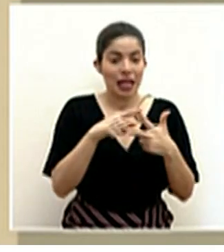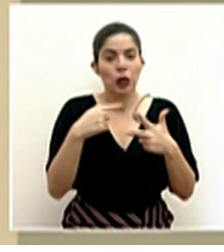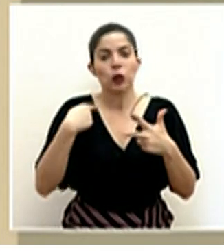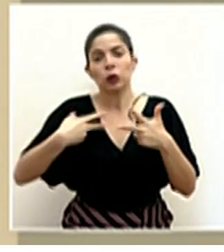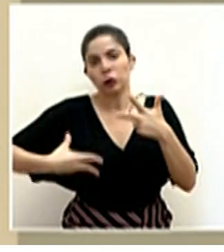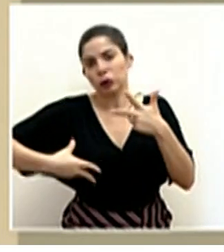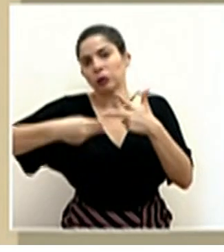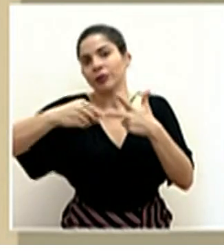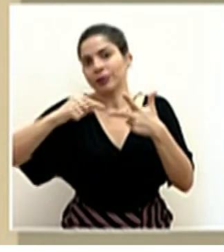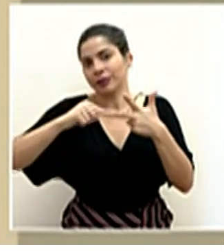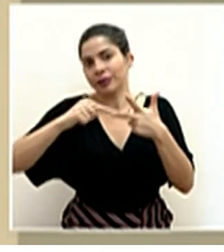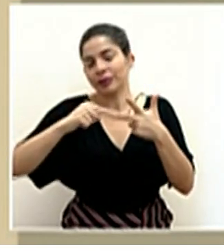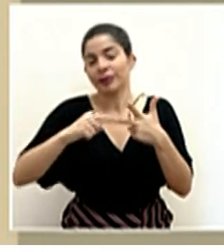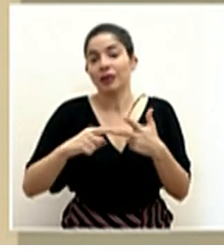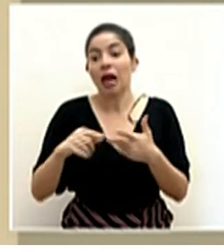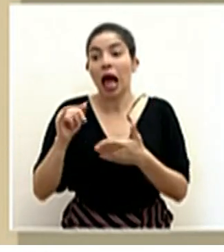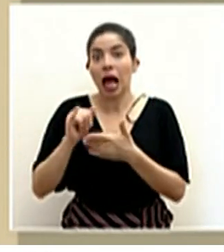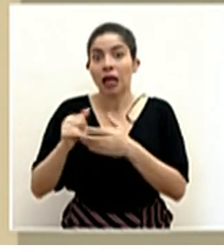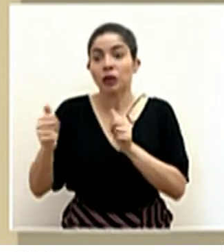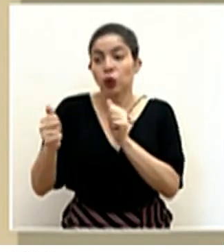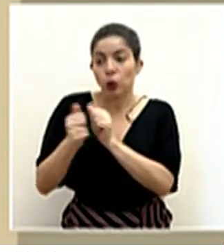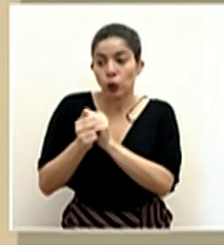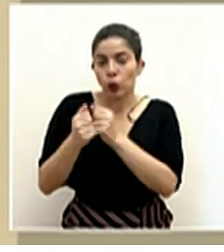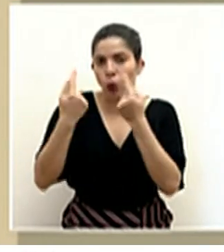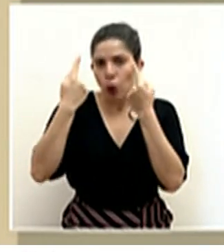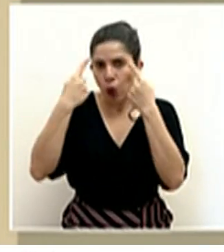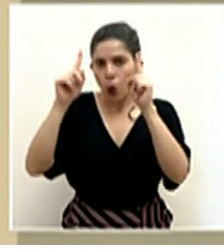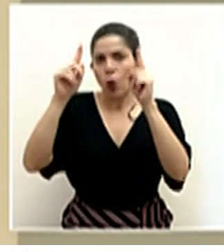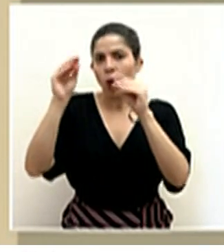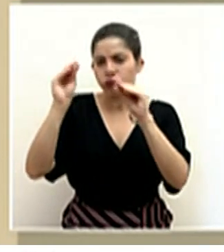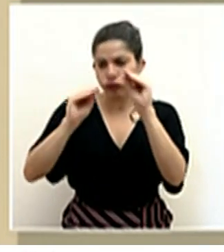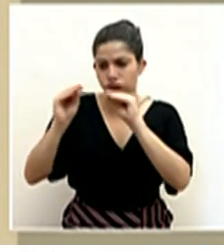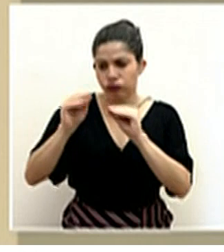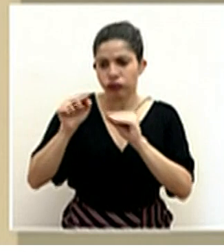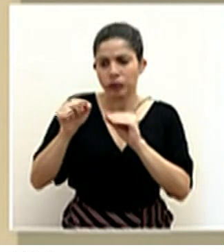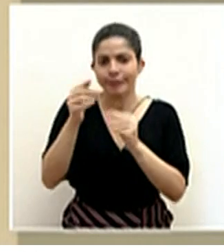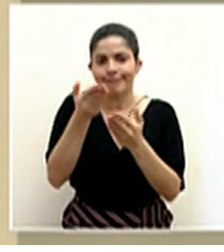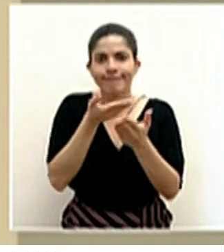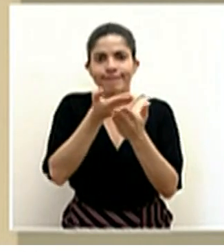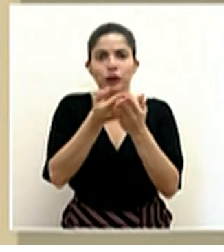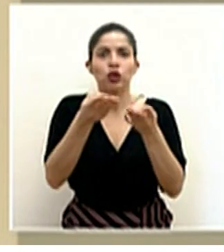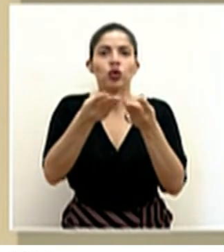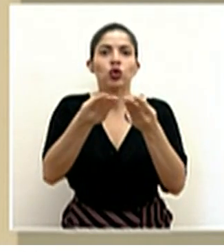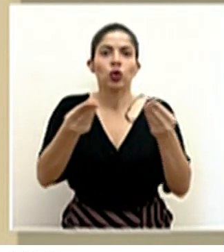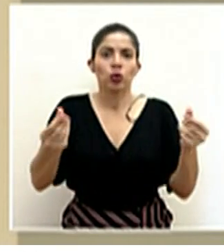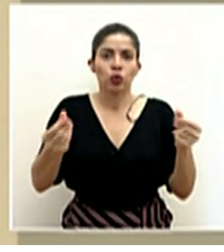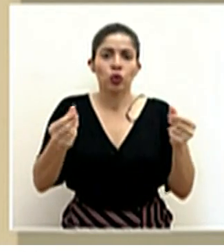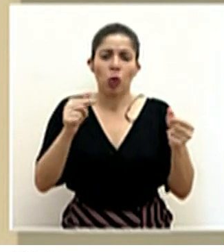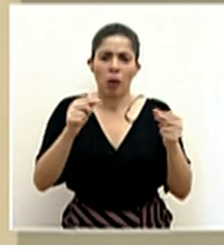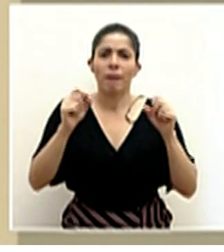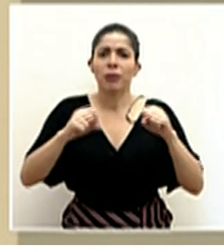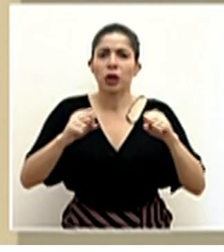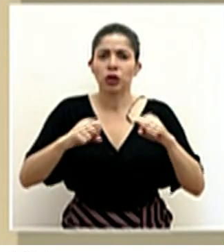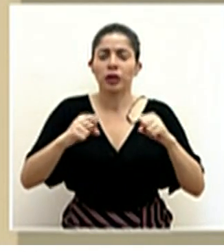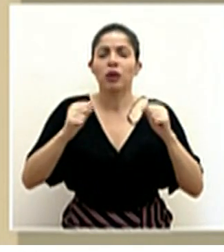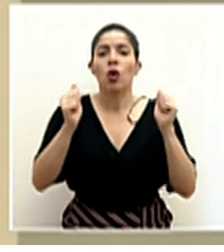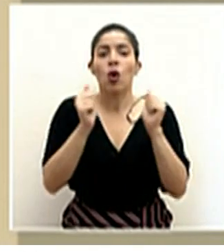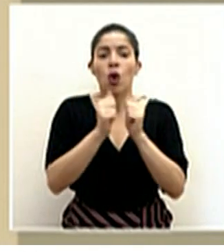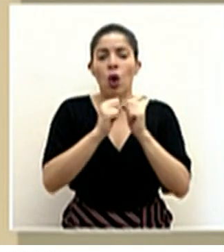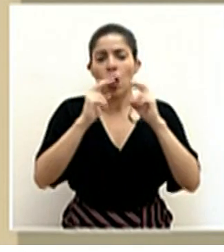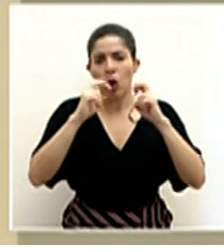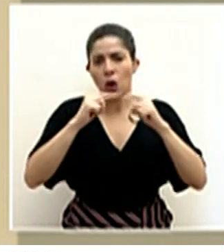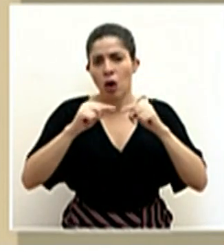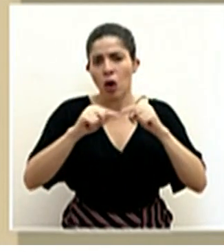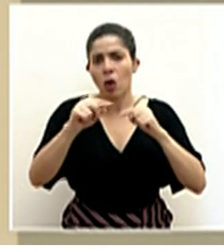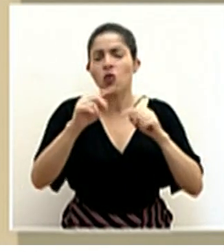es así como pudimos construir en conjunto una solución viable, trazable, de cómo